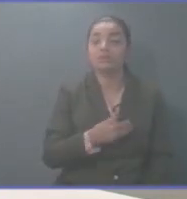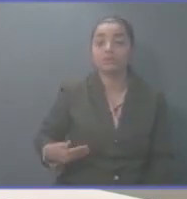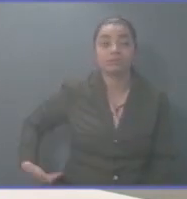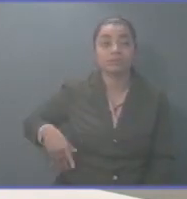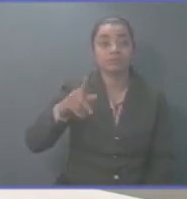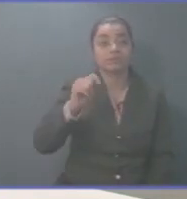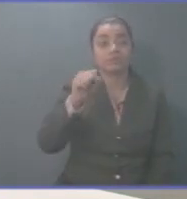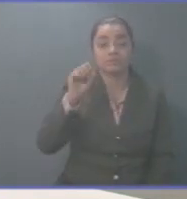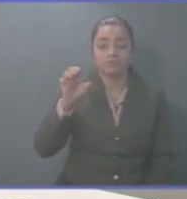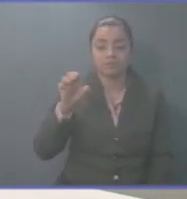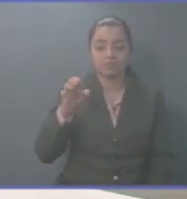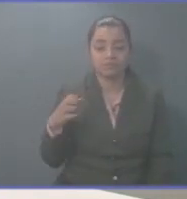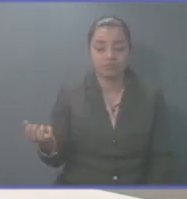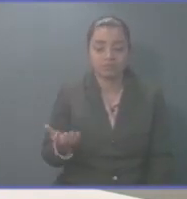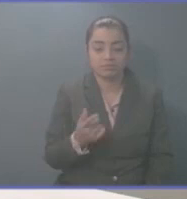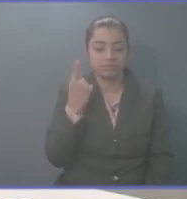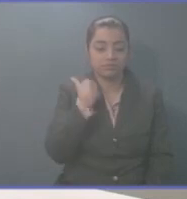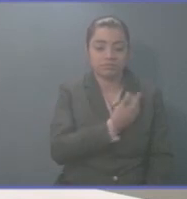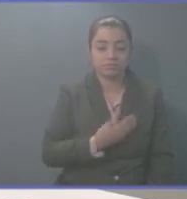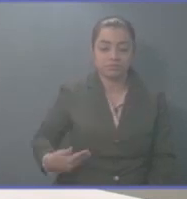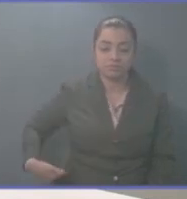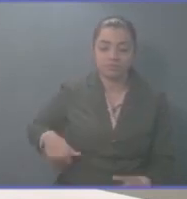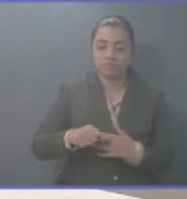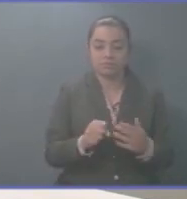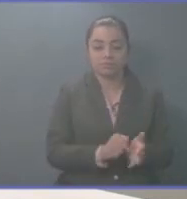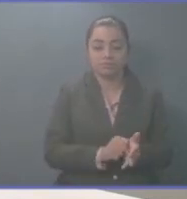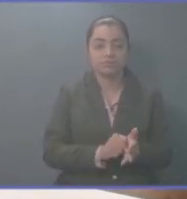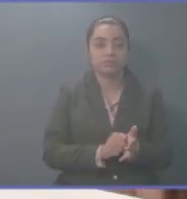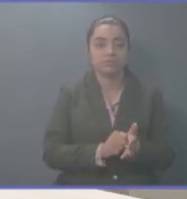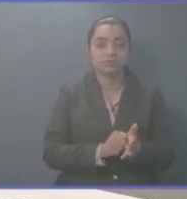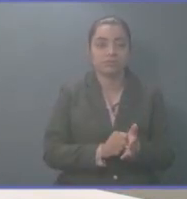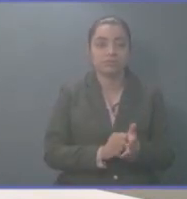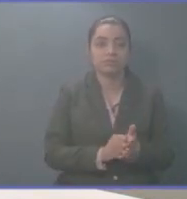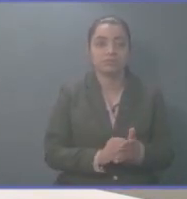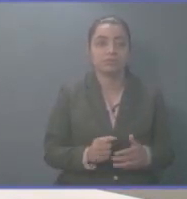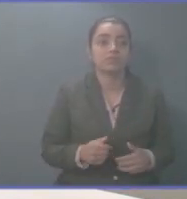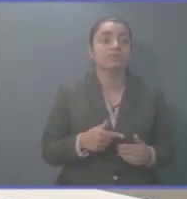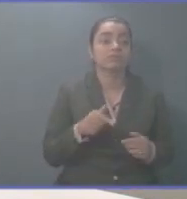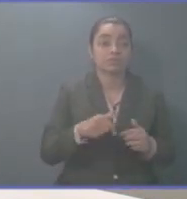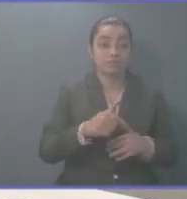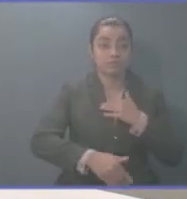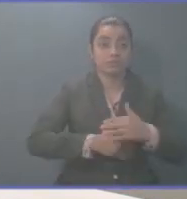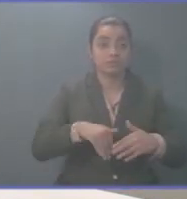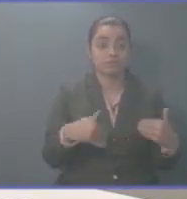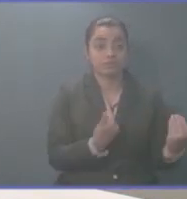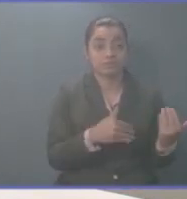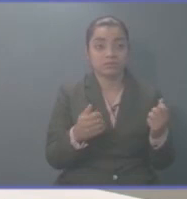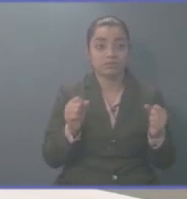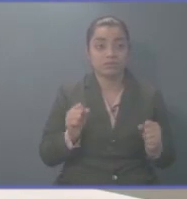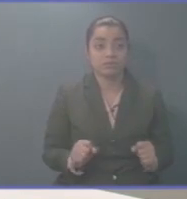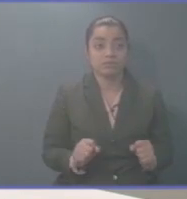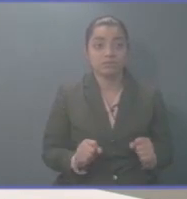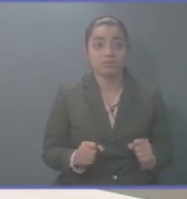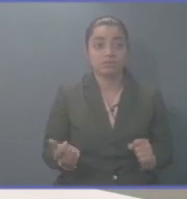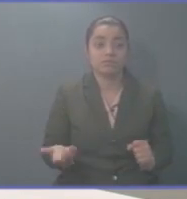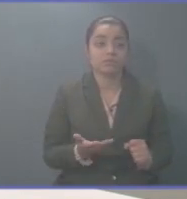Electoral, fue presidente de la Asamblea Legislativa, hoy se dedique a despotricar en contra de Arena. Yo no te